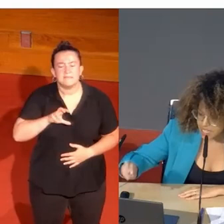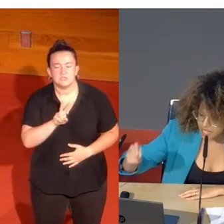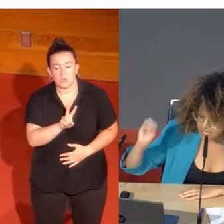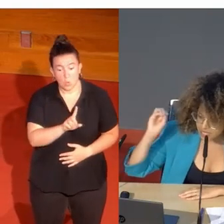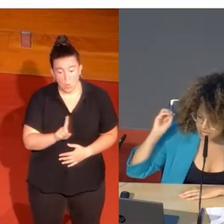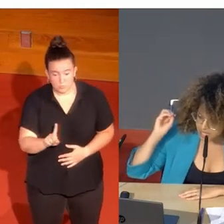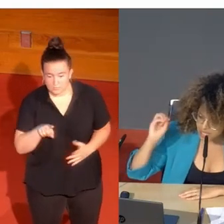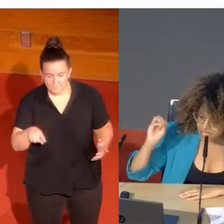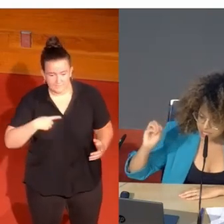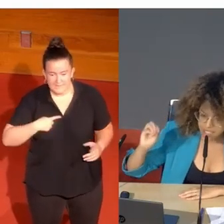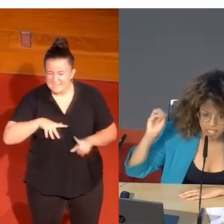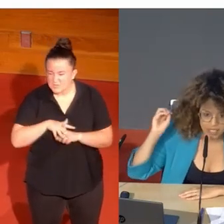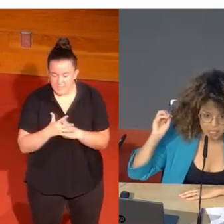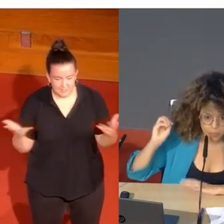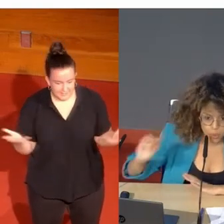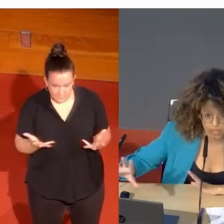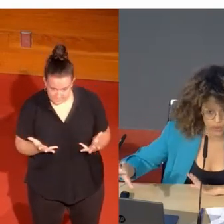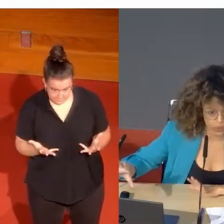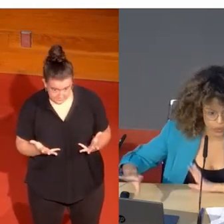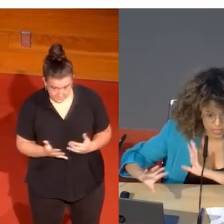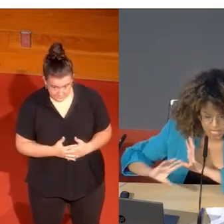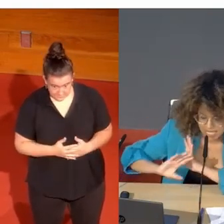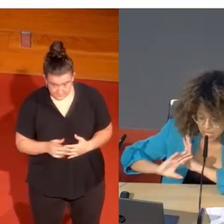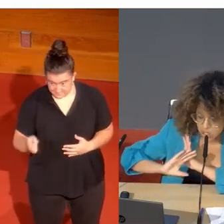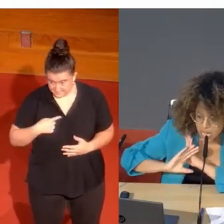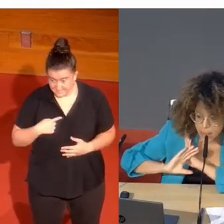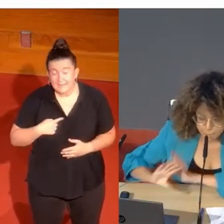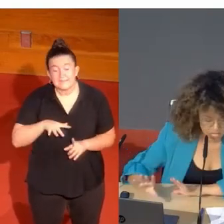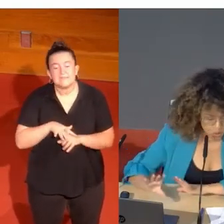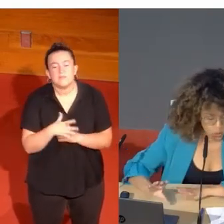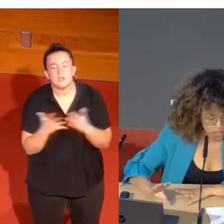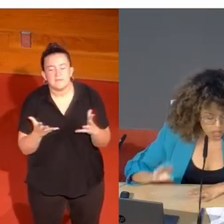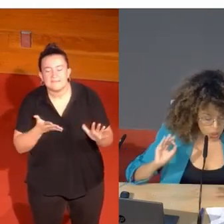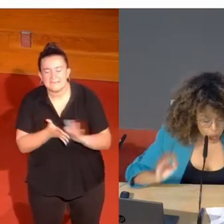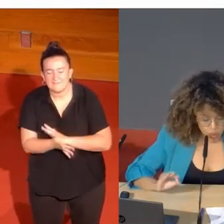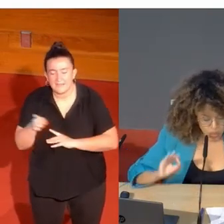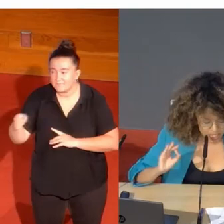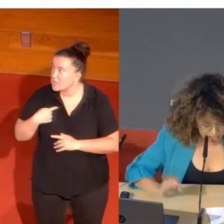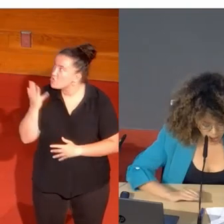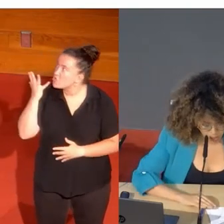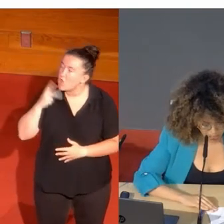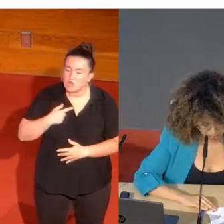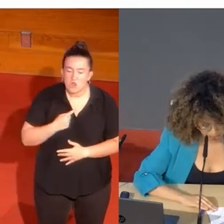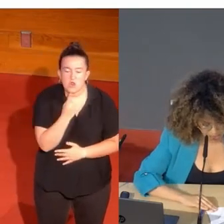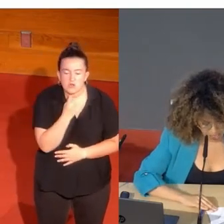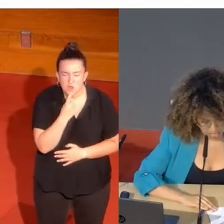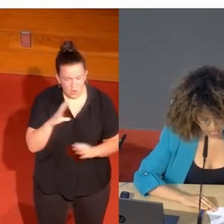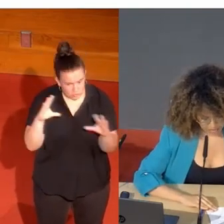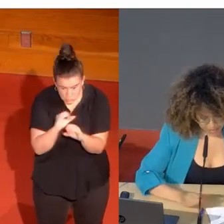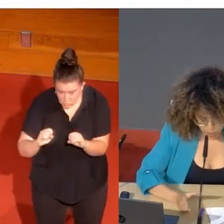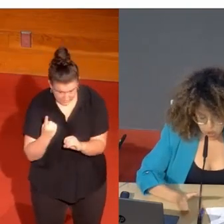antes es está teida de muy de rojo es la zona más oscura uno de cada dos